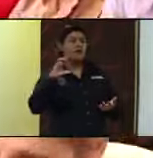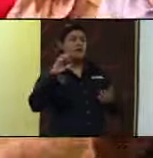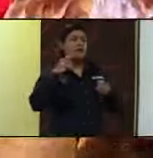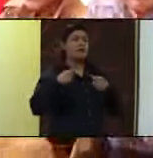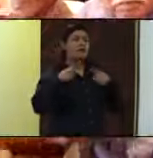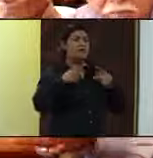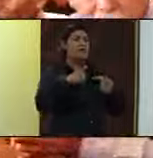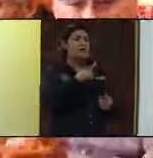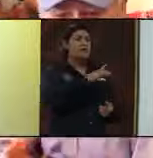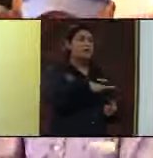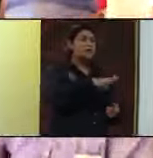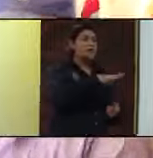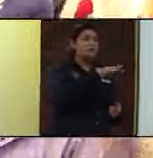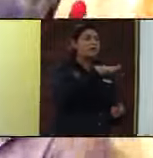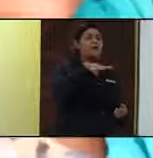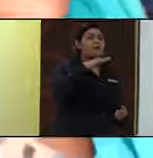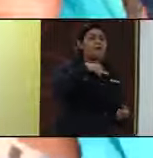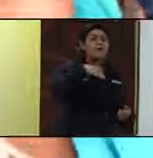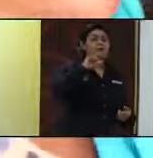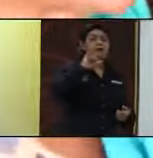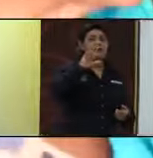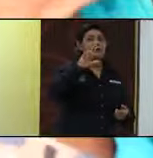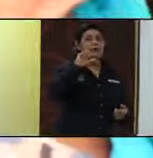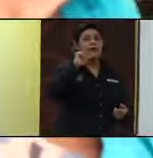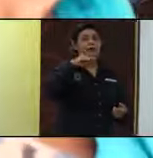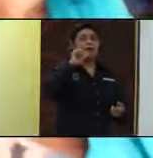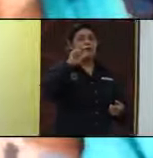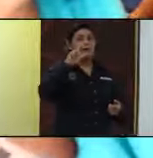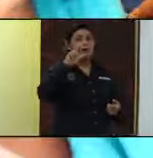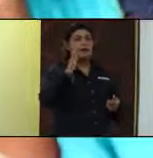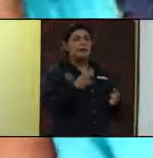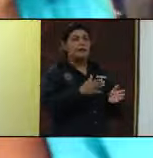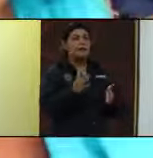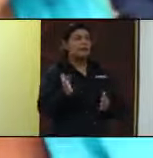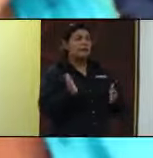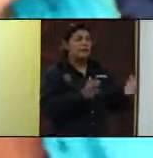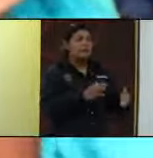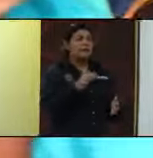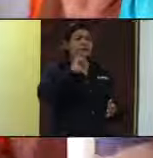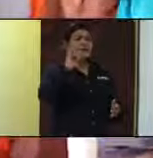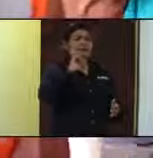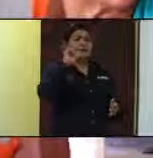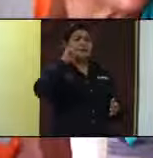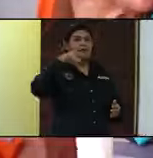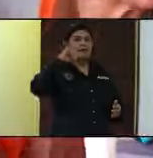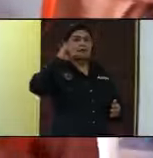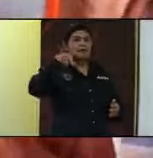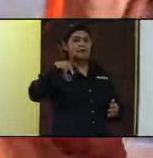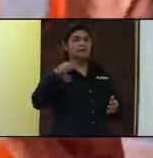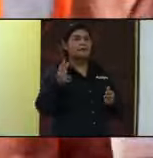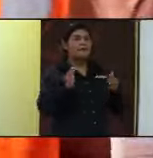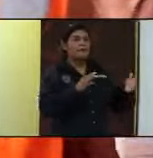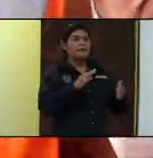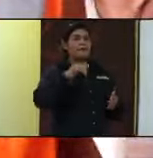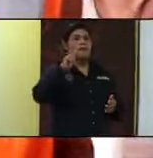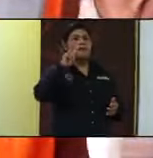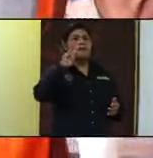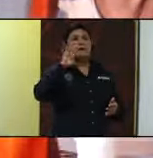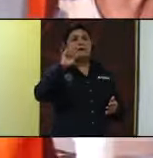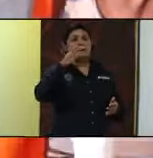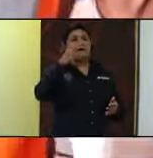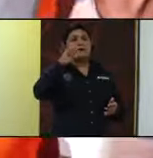la colonia Miramar, Santa Elena, Jazmín, Serapio Venegas, Bahía, Nuevo Madero, Huatulquito,